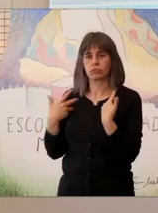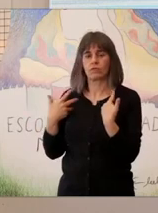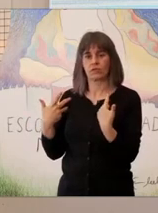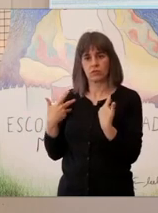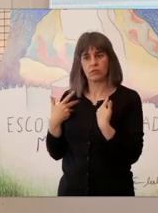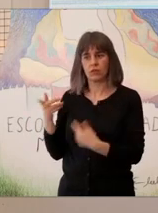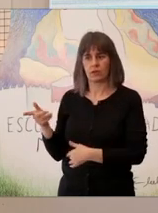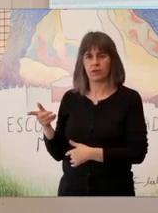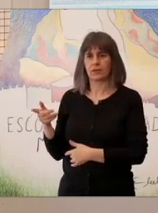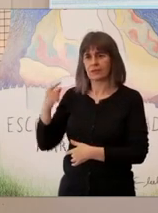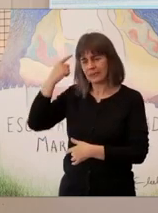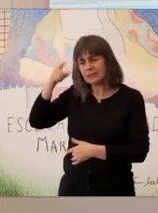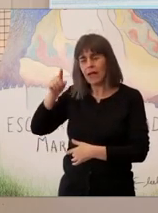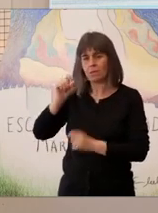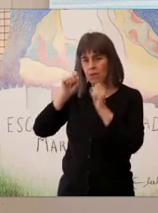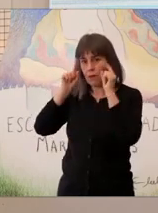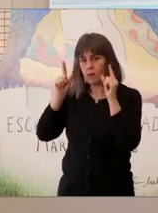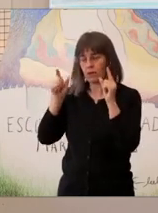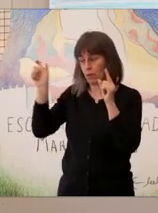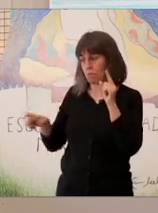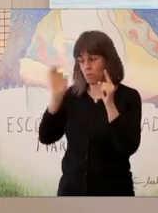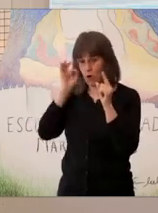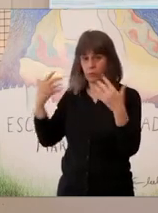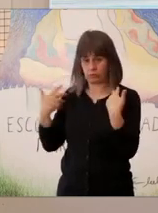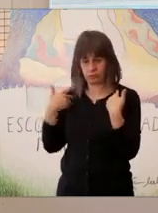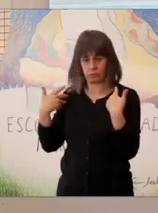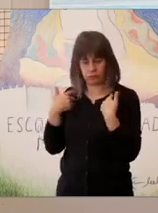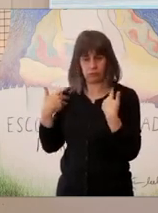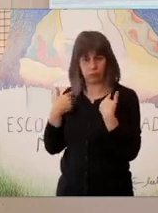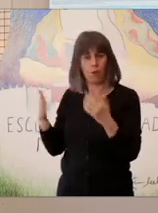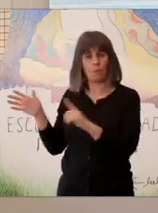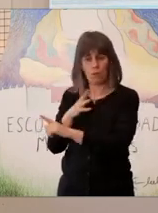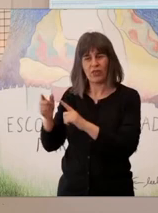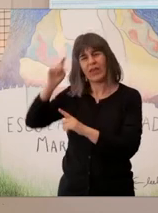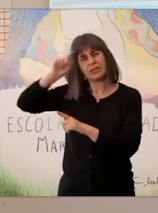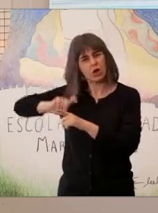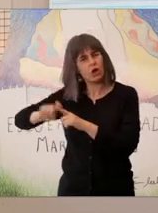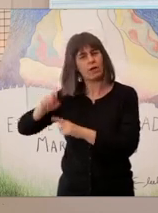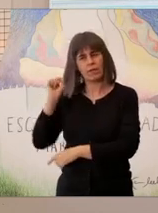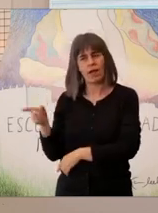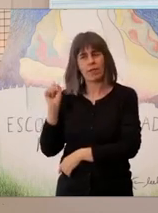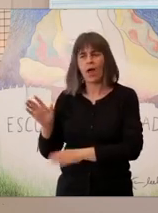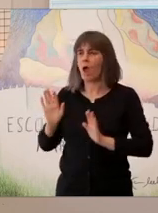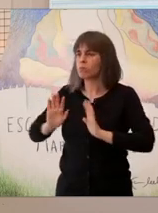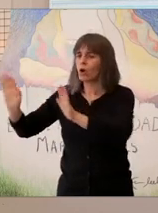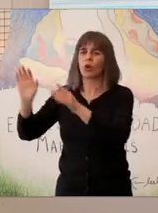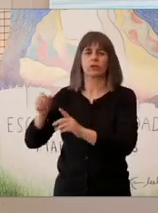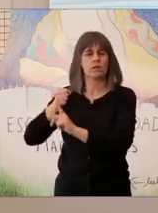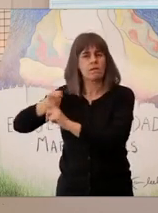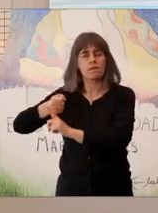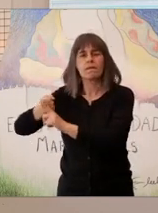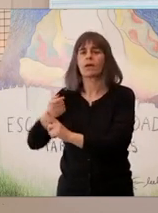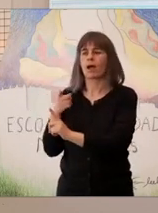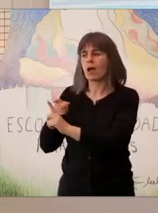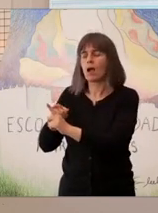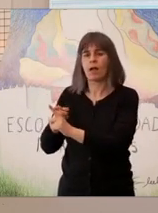viendo que es consciente de cómo está padeciendo esa mujer una situación de violencia psicológica continua, de empujones, de machaqueo, de privación